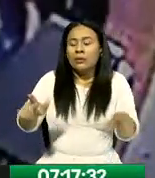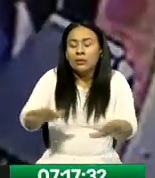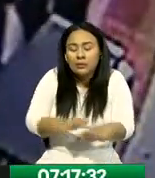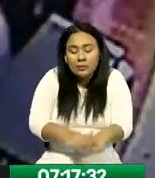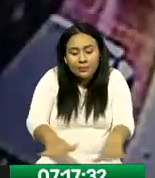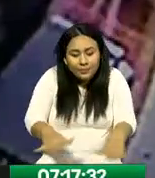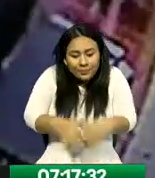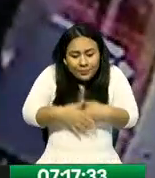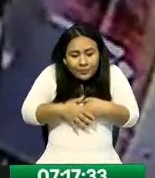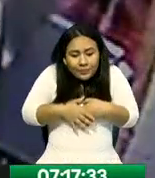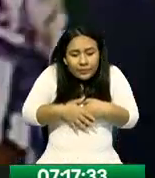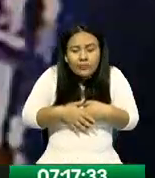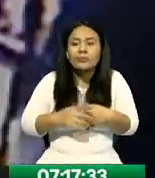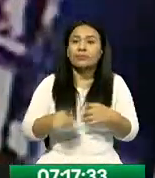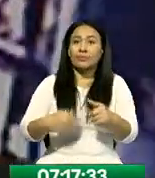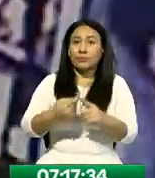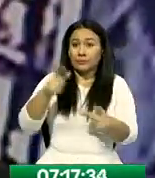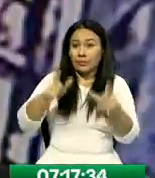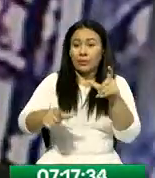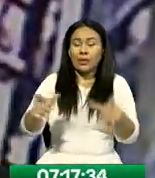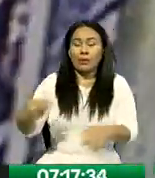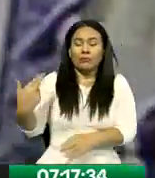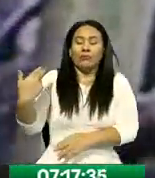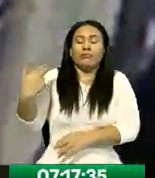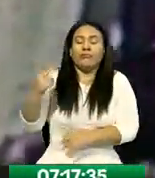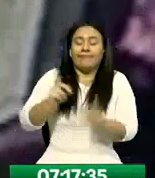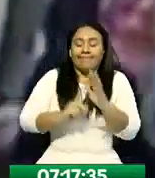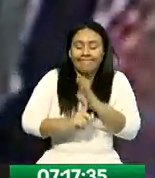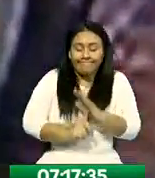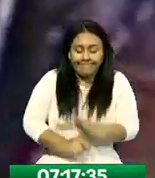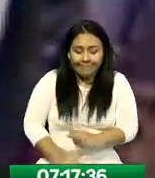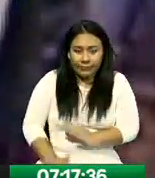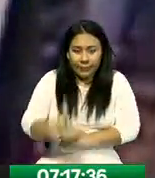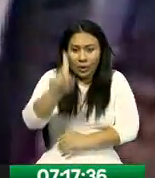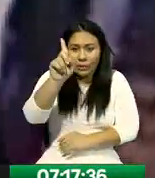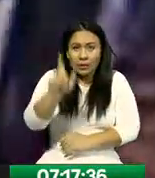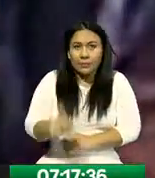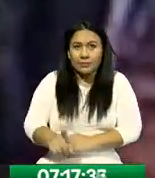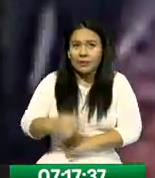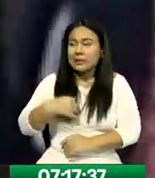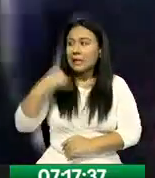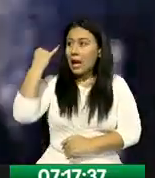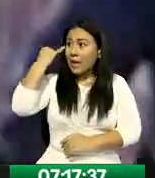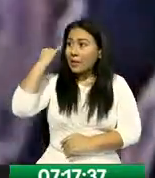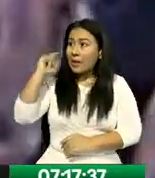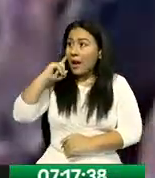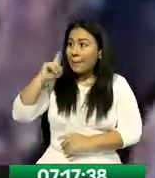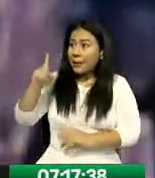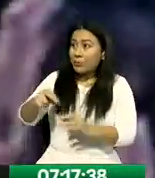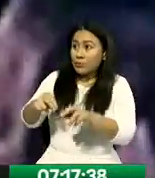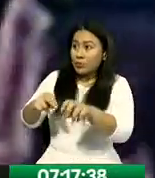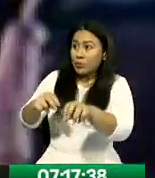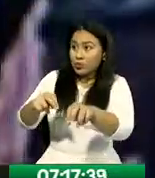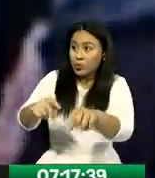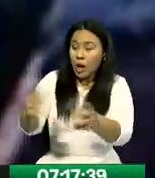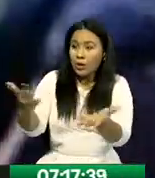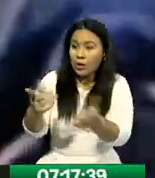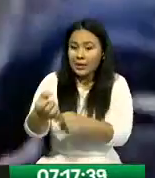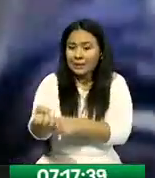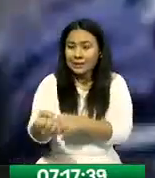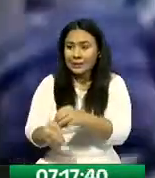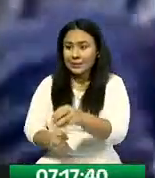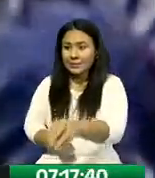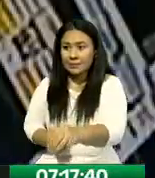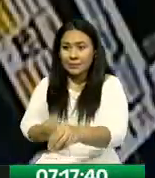suelo. Mientras los clientes son sometidos, el primer sospechoso se las ingenia para llegar hasta el sitio donde permanecía